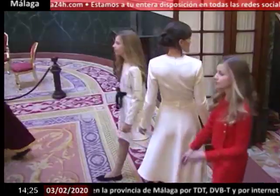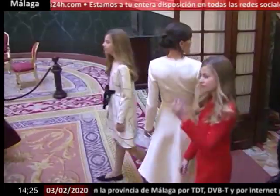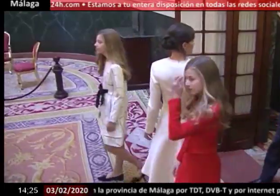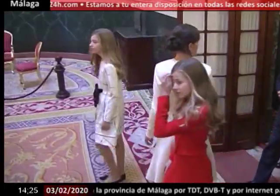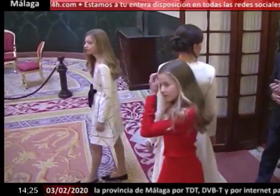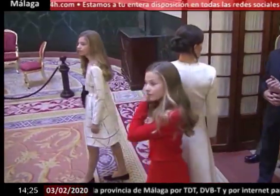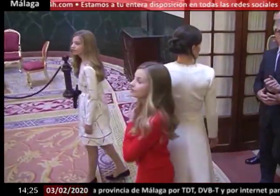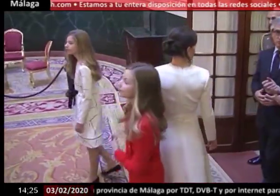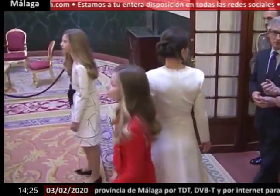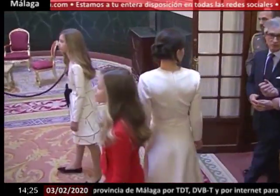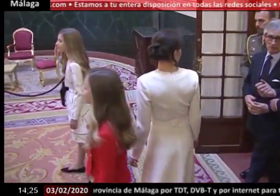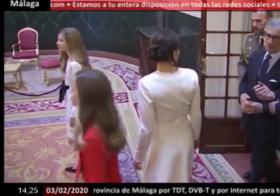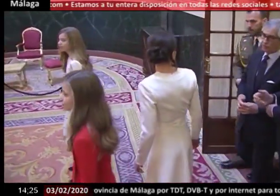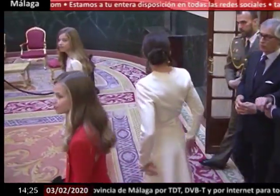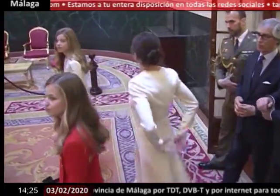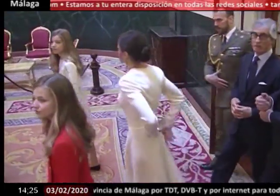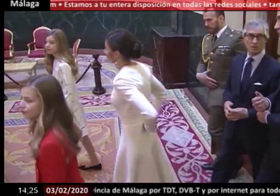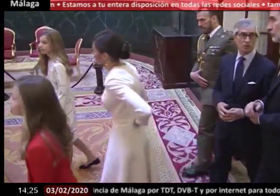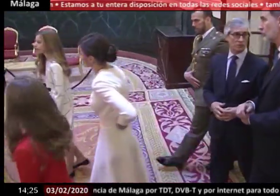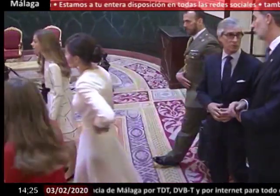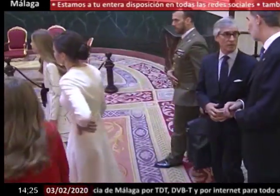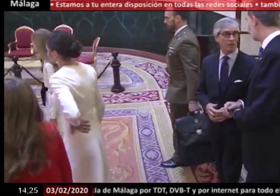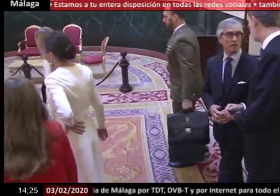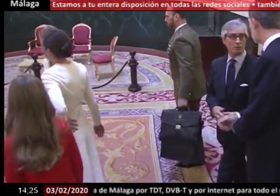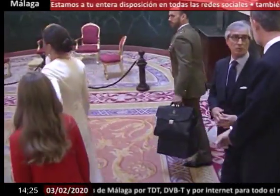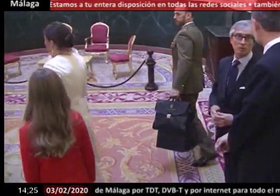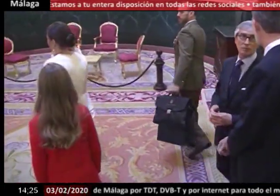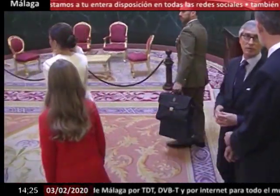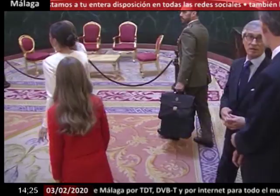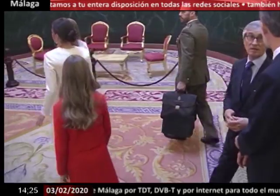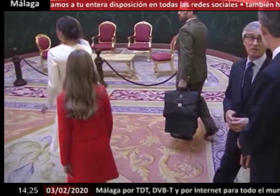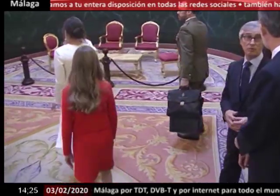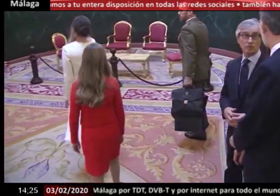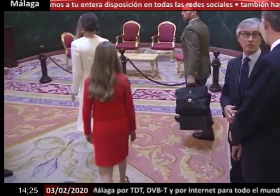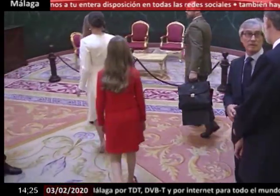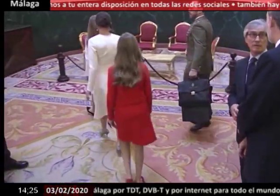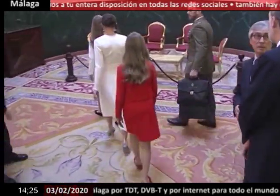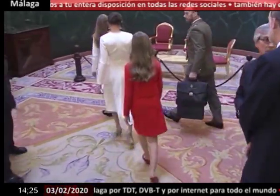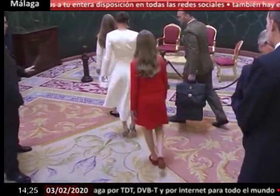ciudadanía. Así ha dado comienzo la nueva legislatura del primer gobierno de coalición en democracia.